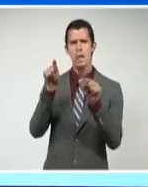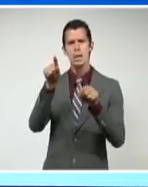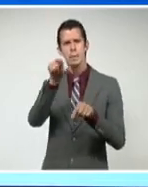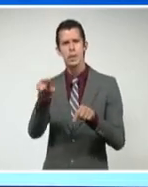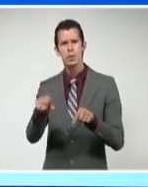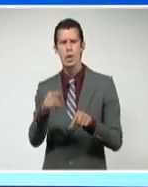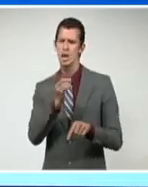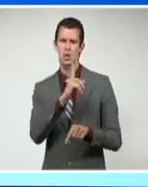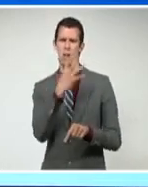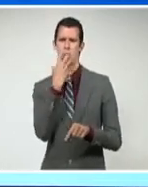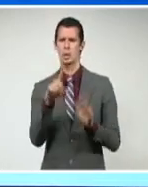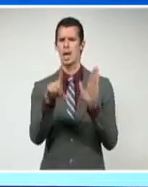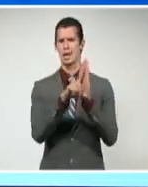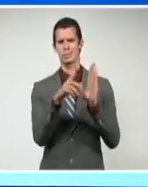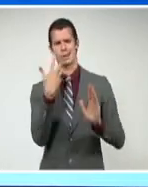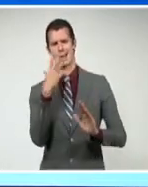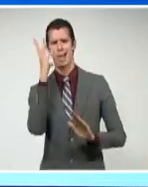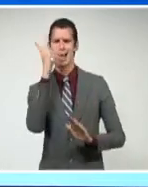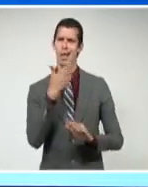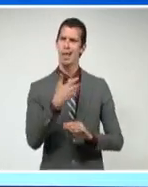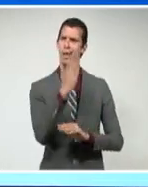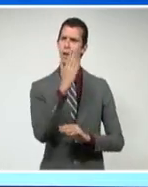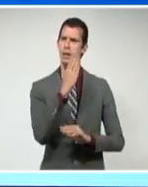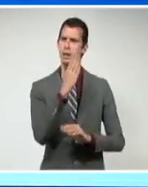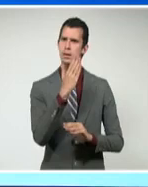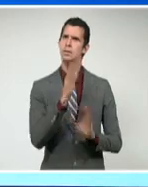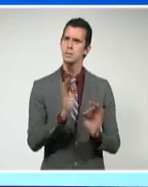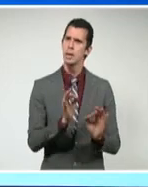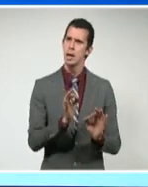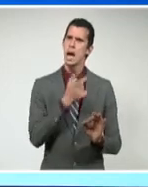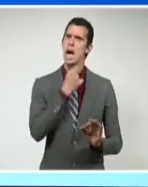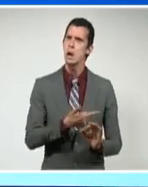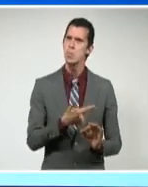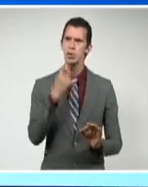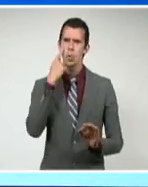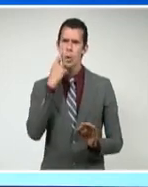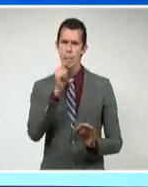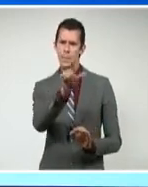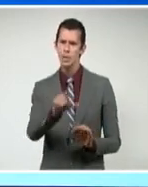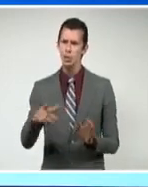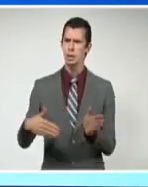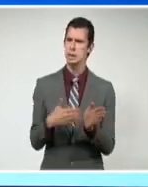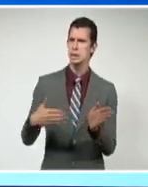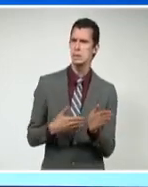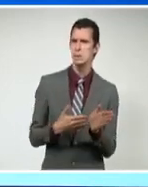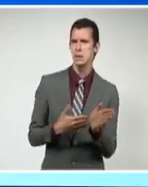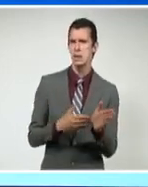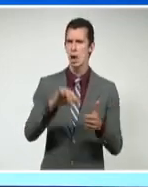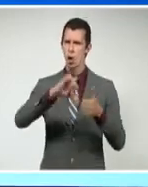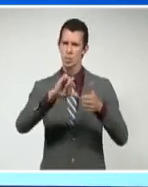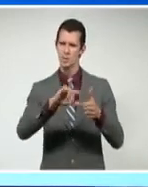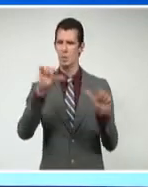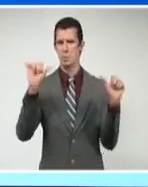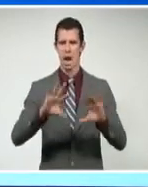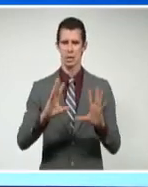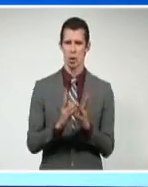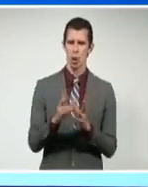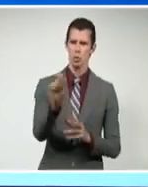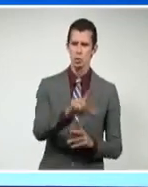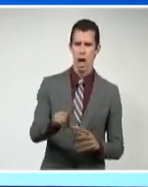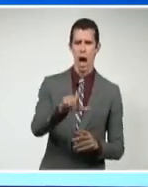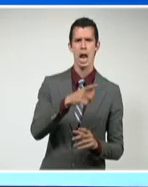historial de indisciplinas, pésima conducta social, que no suelen recibir aplausos ni coro de aquellos que